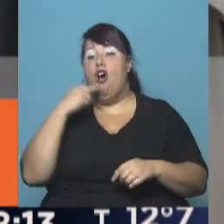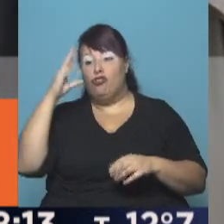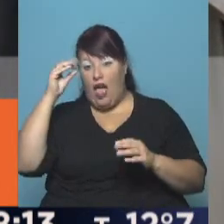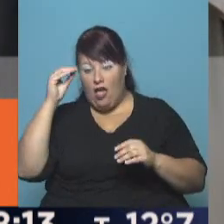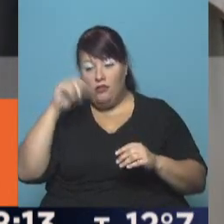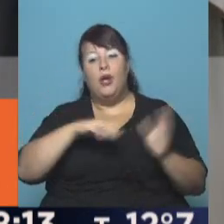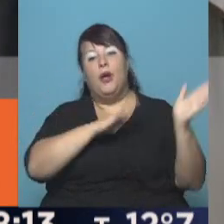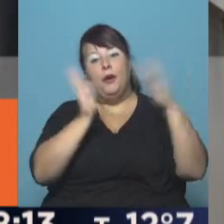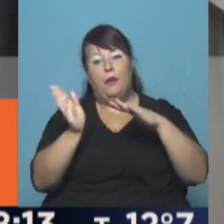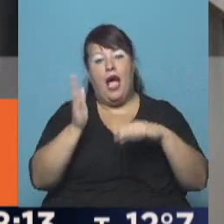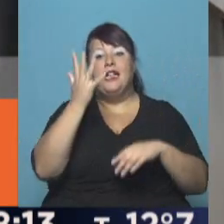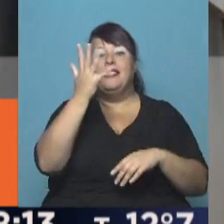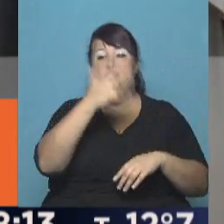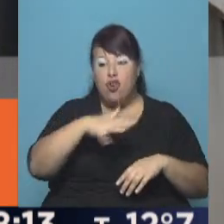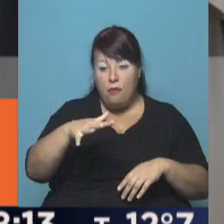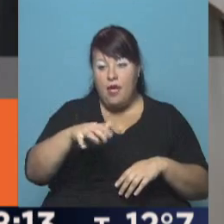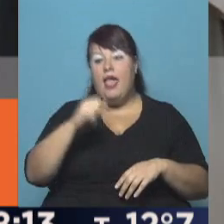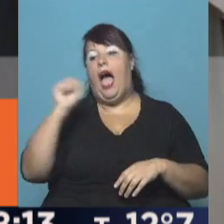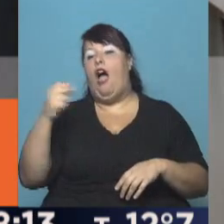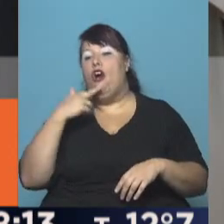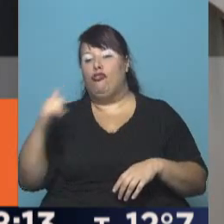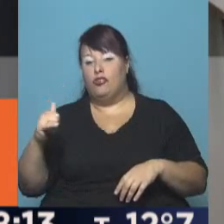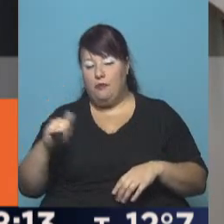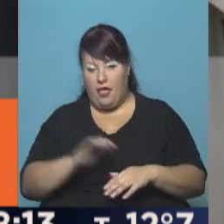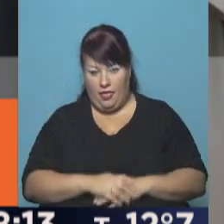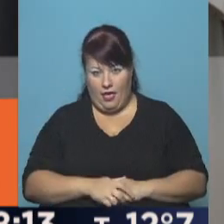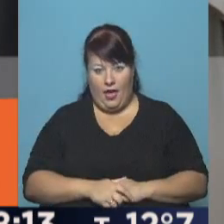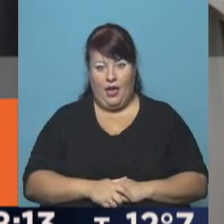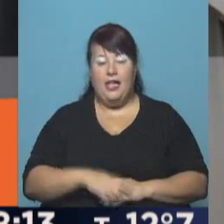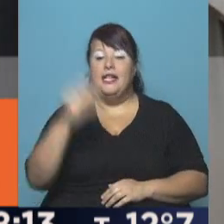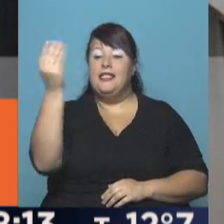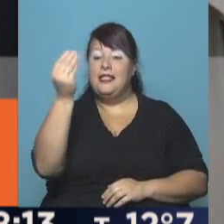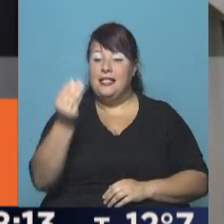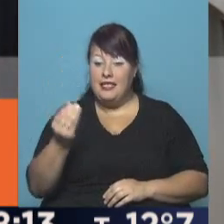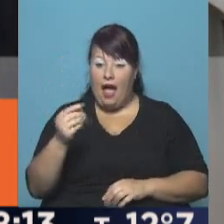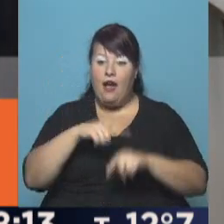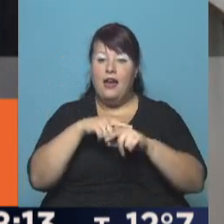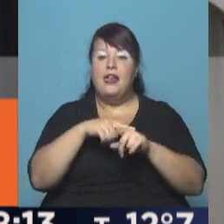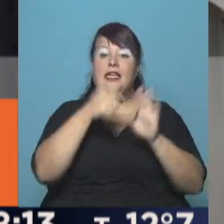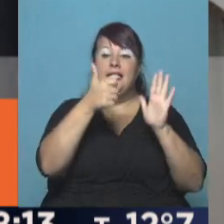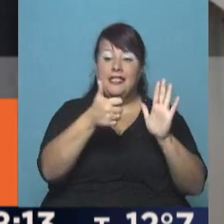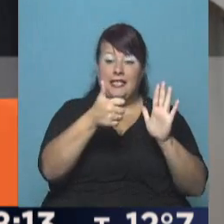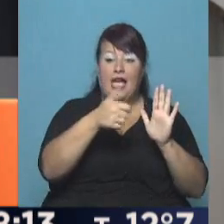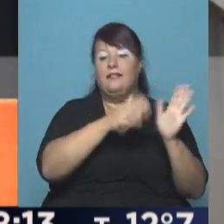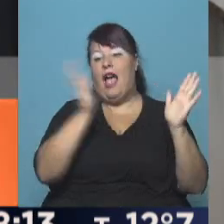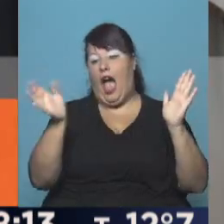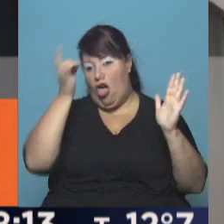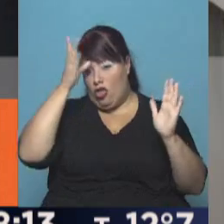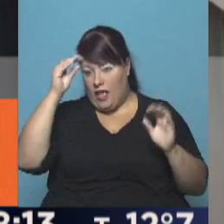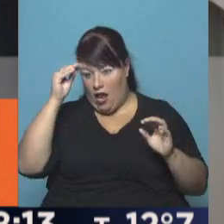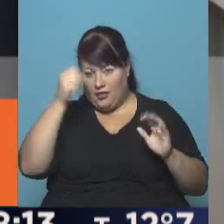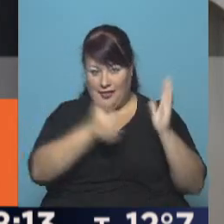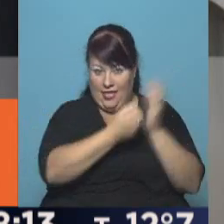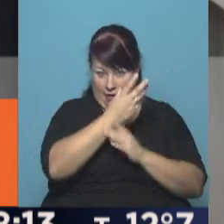se corre a de cinco y media once y media y los sábados se corre de 6 a 12 de la noche